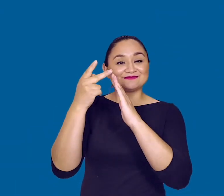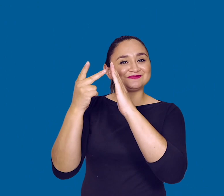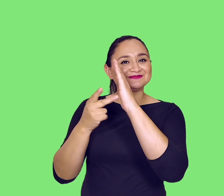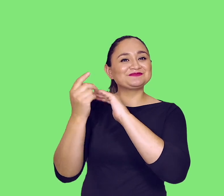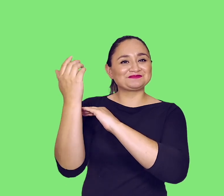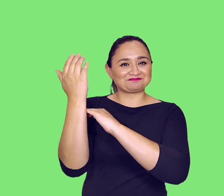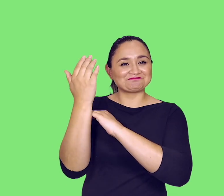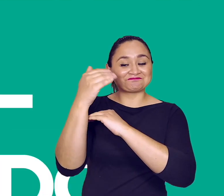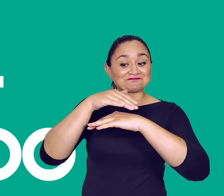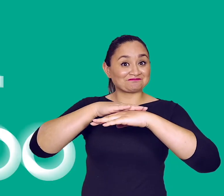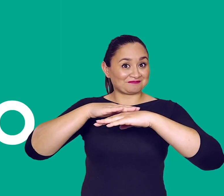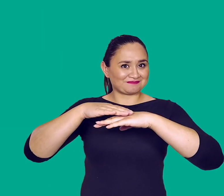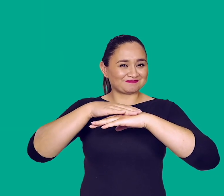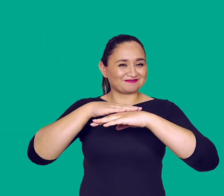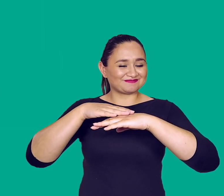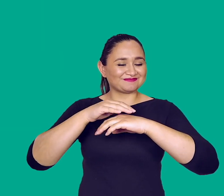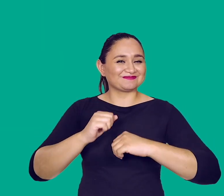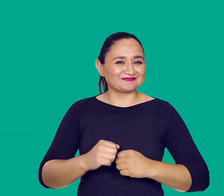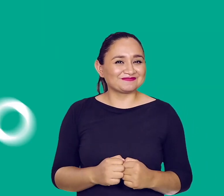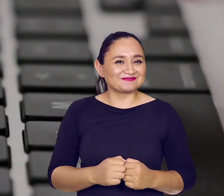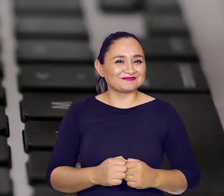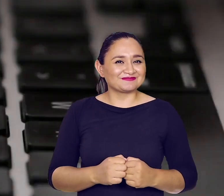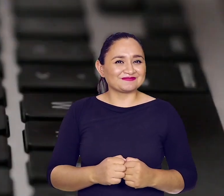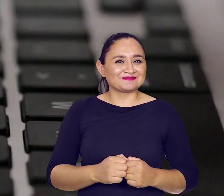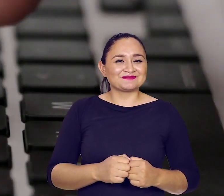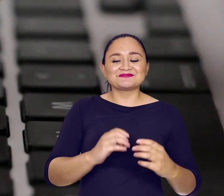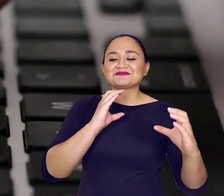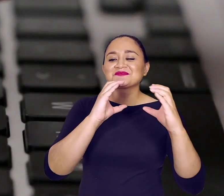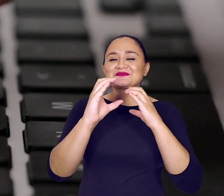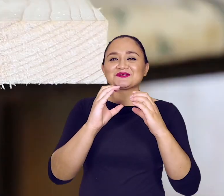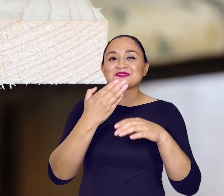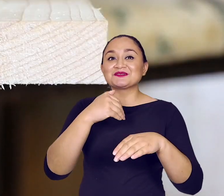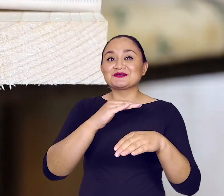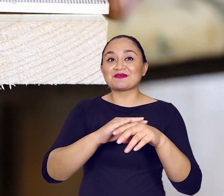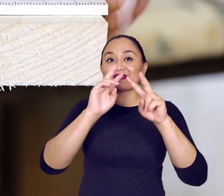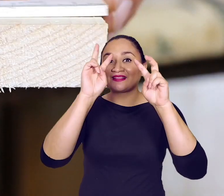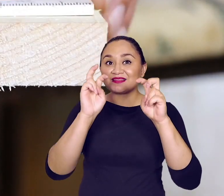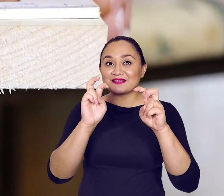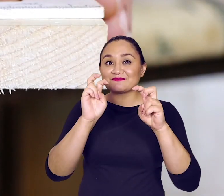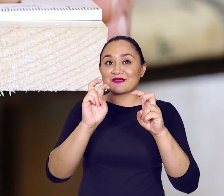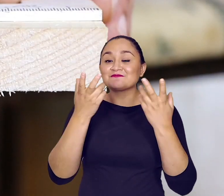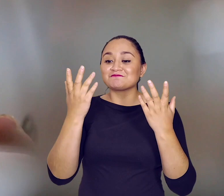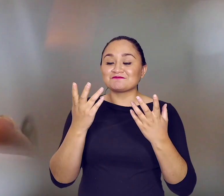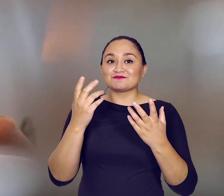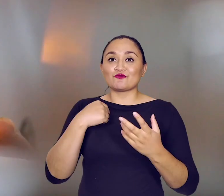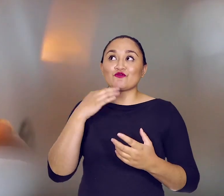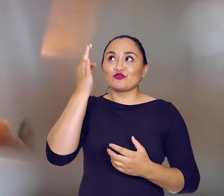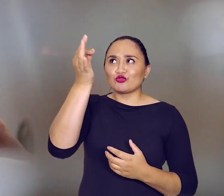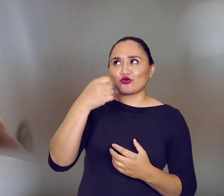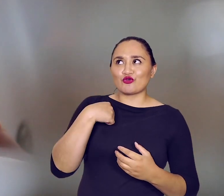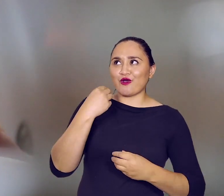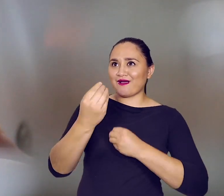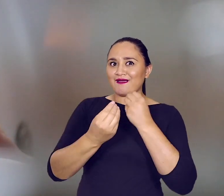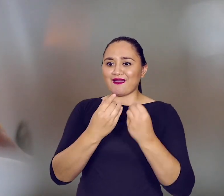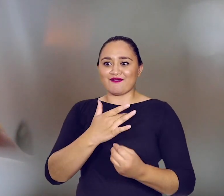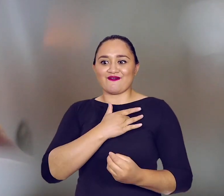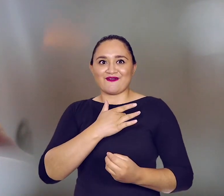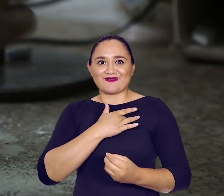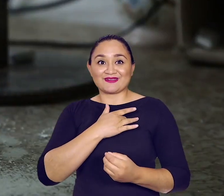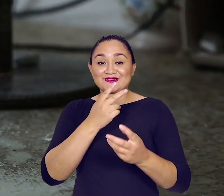hoy en los programas de televisión para bachillerato hablaremos sobre la vocación y por qué es importante